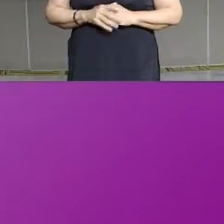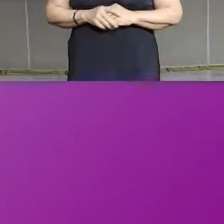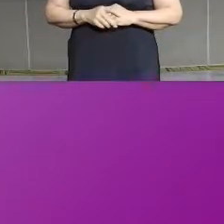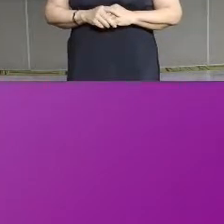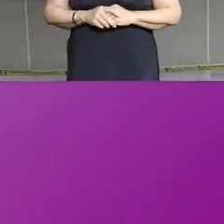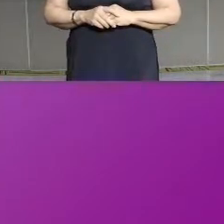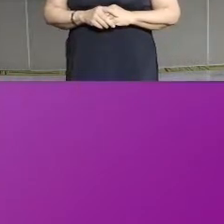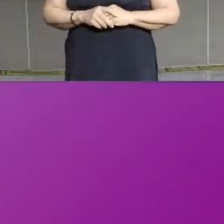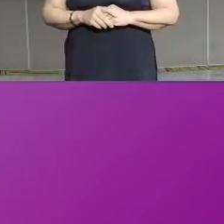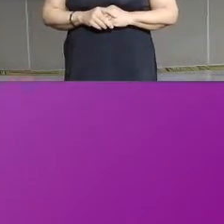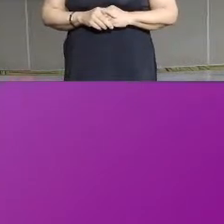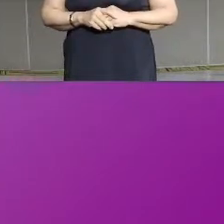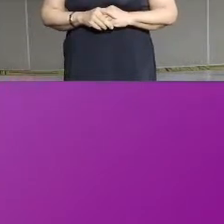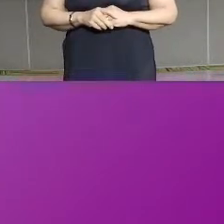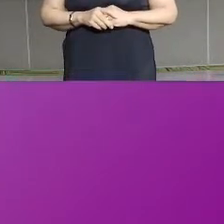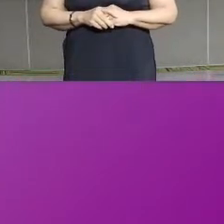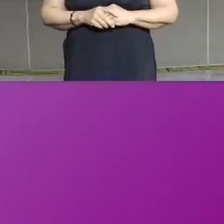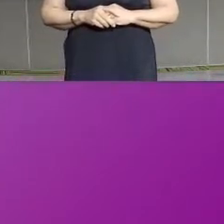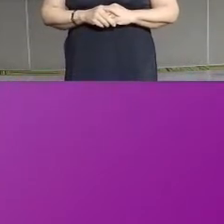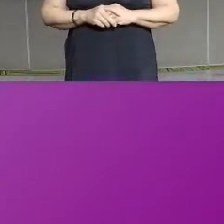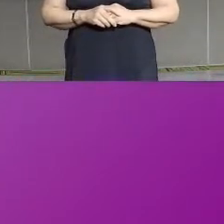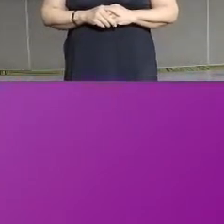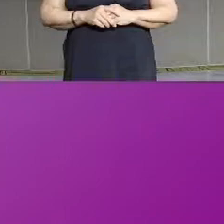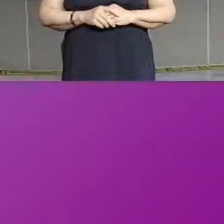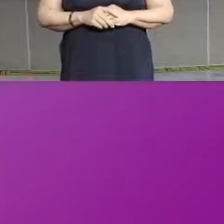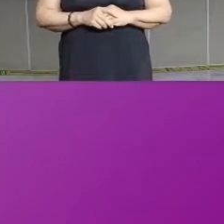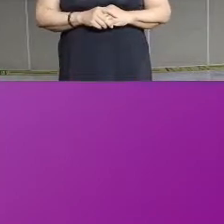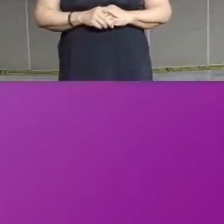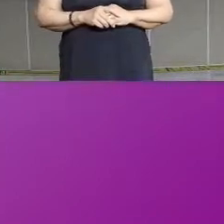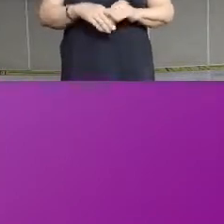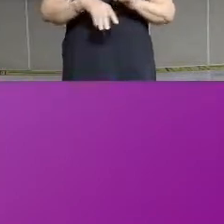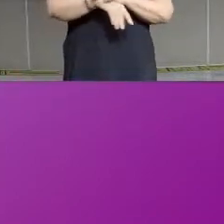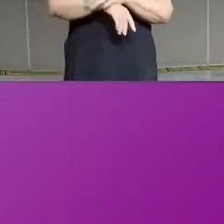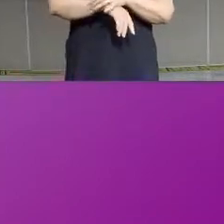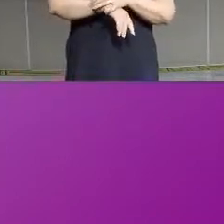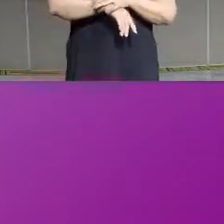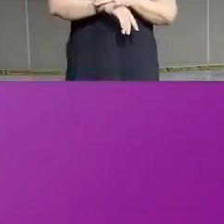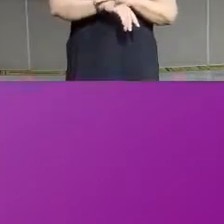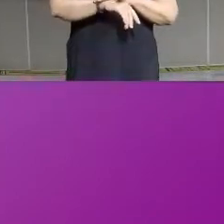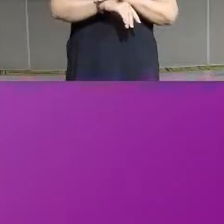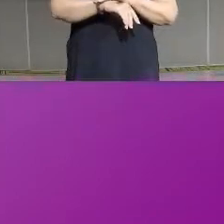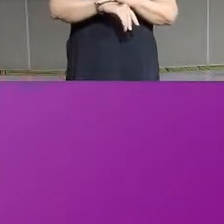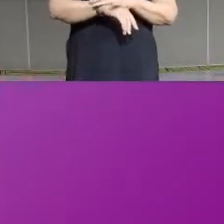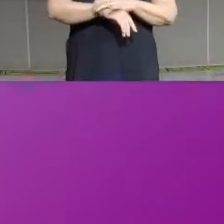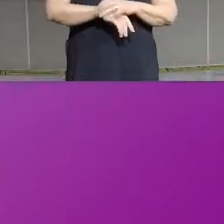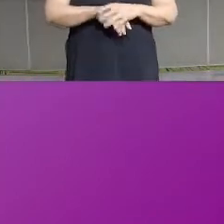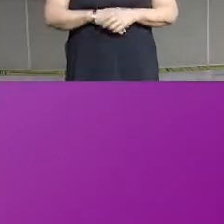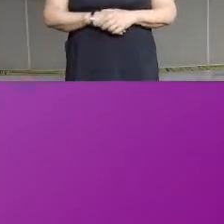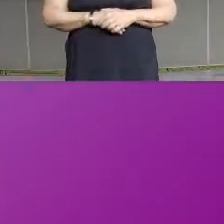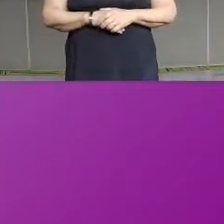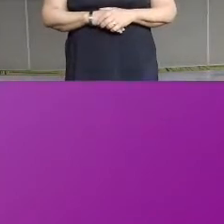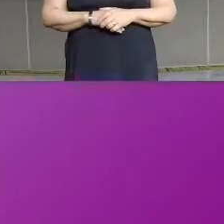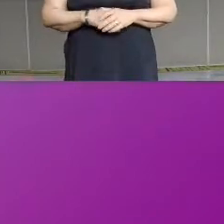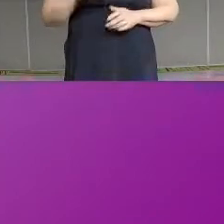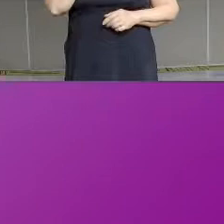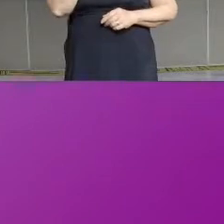Perdón. Sí, lo intentamos, pero no. No me gusta. Me hace eco a mi propia voz. Bueno, decimos